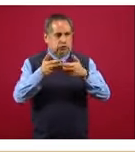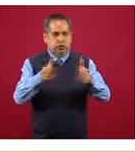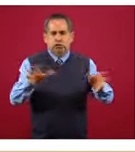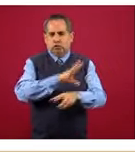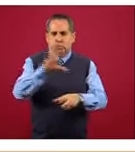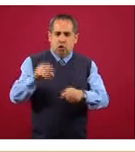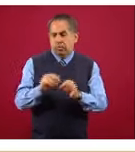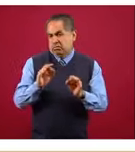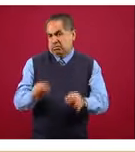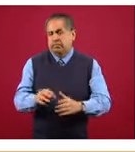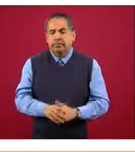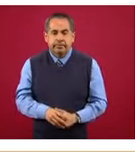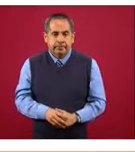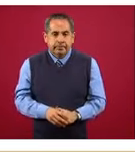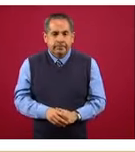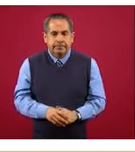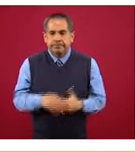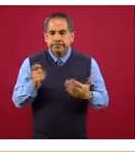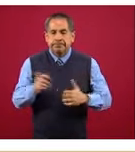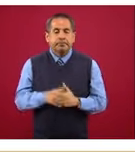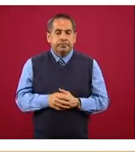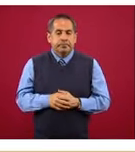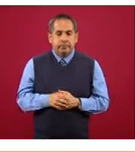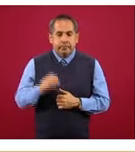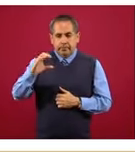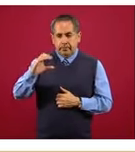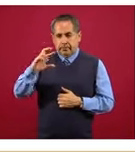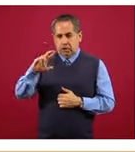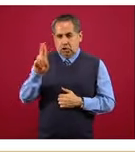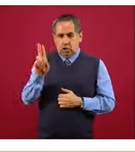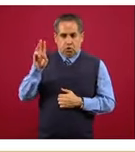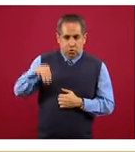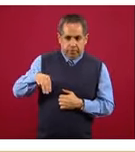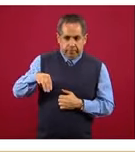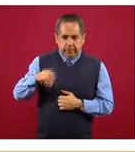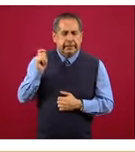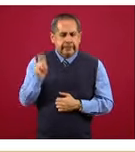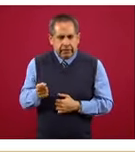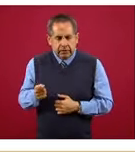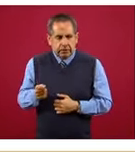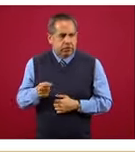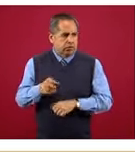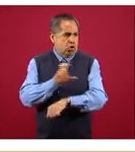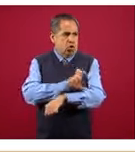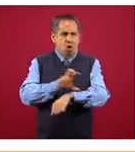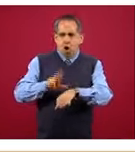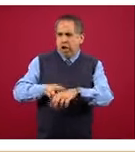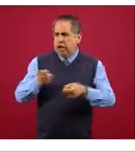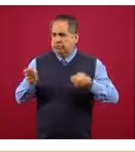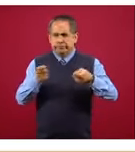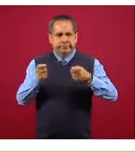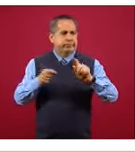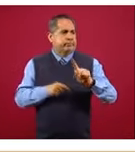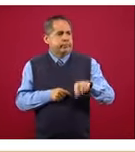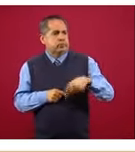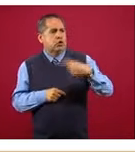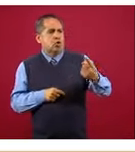o un SAMU. Bien, ahora, el Centro Regulador de Urgencias Médicas puede coordinar a